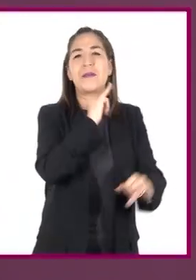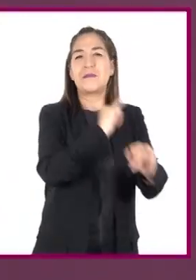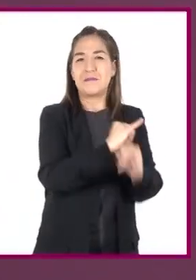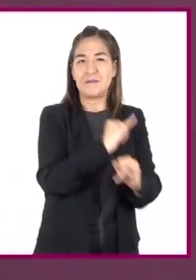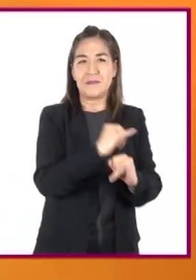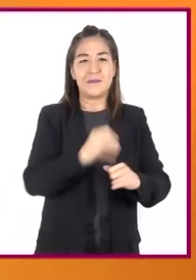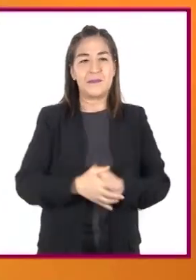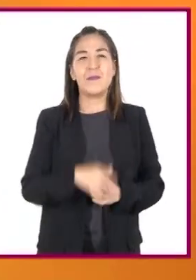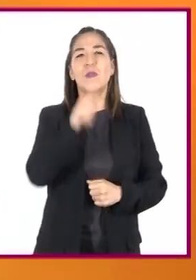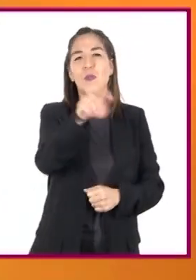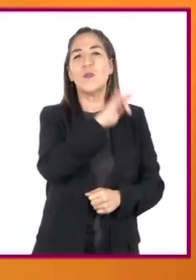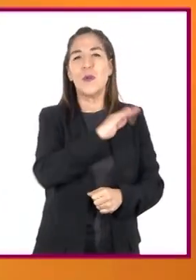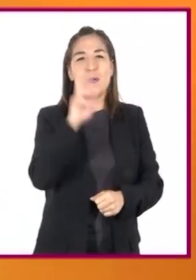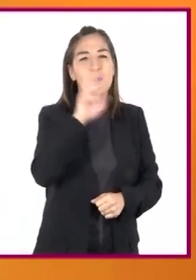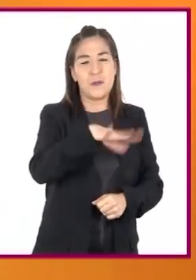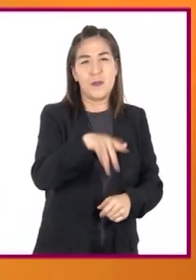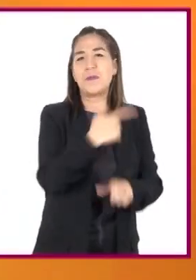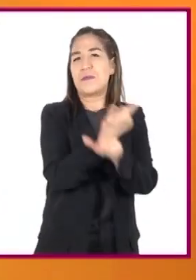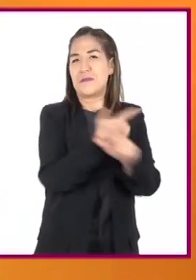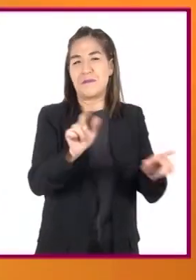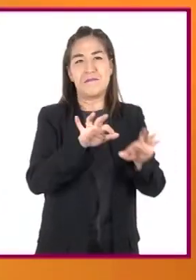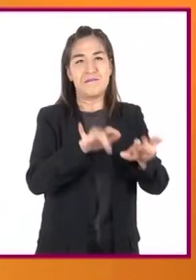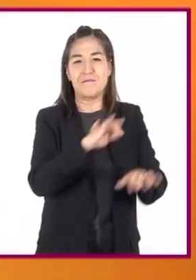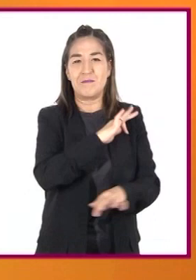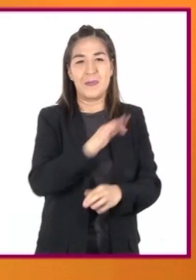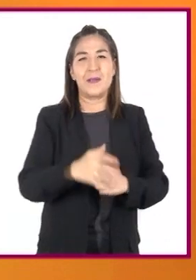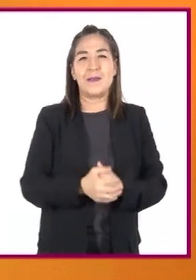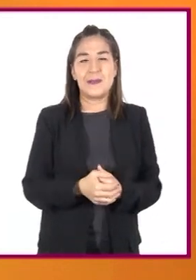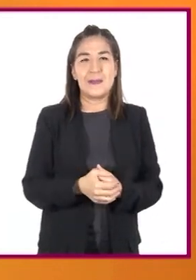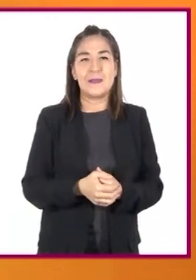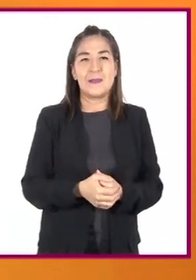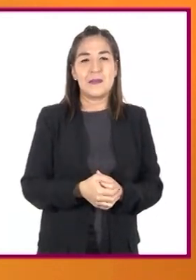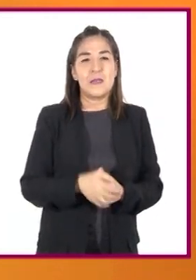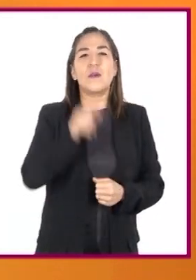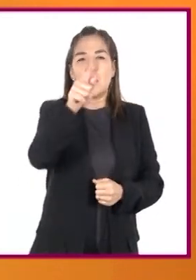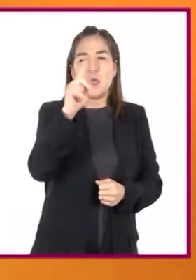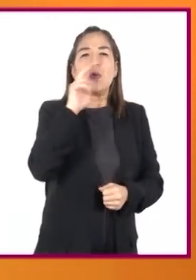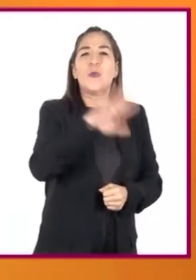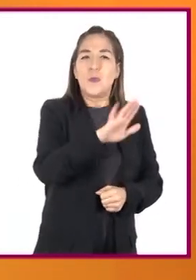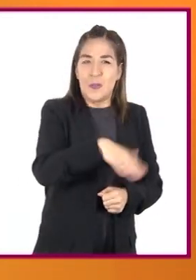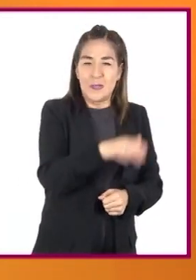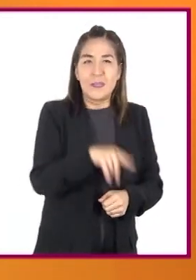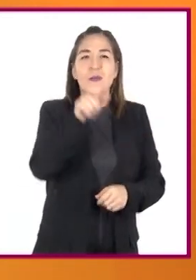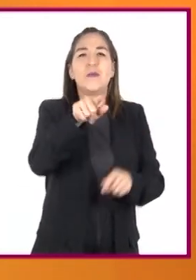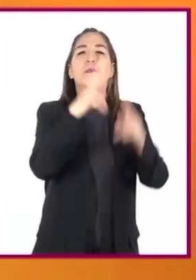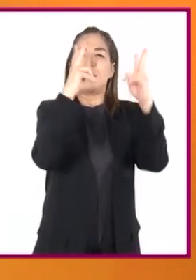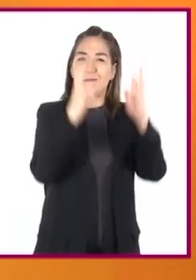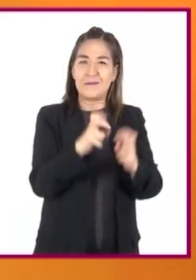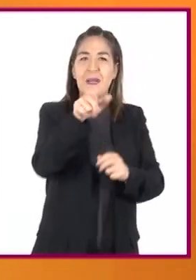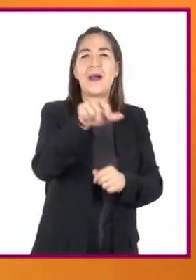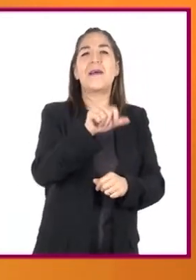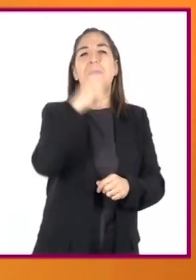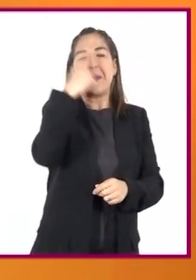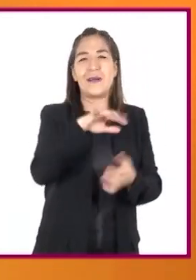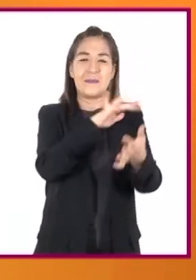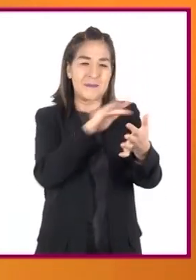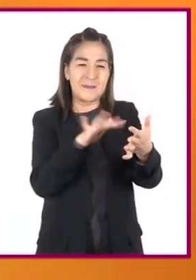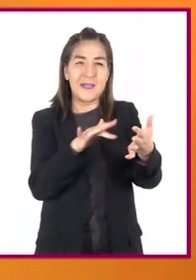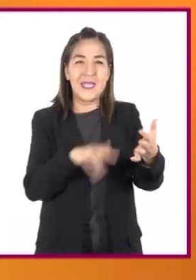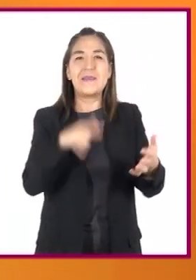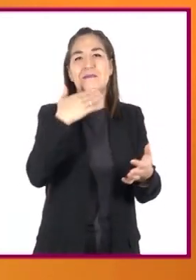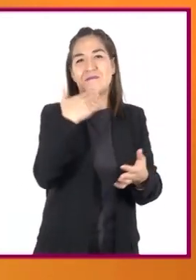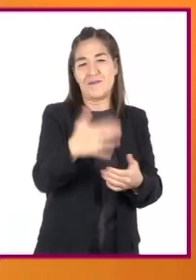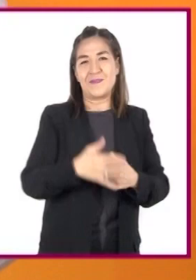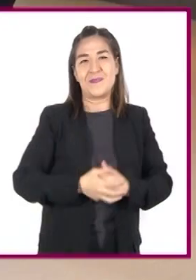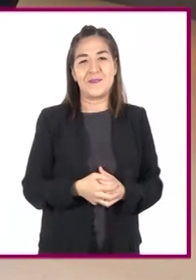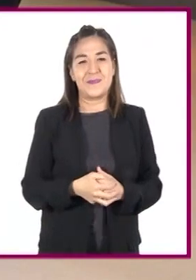internet, ya que es de acceso libre. Así que búsquenlo, descárguenlo y disfruten de una